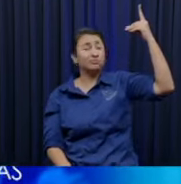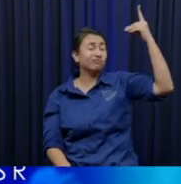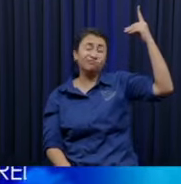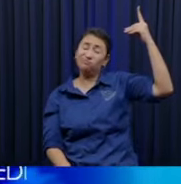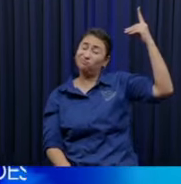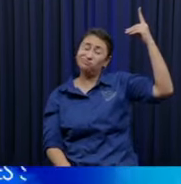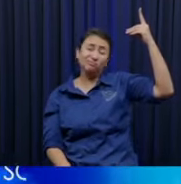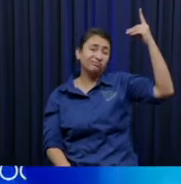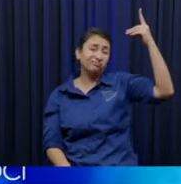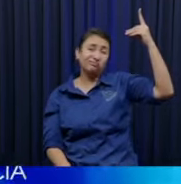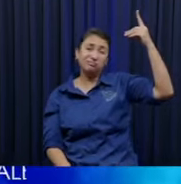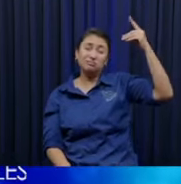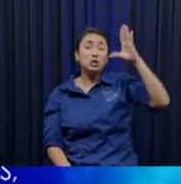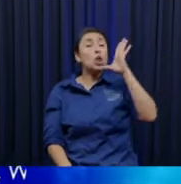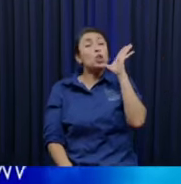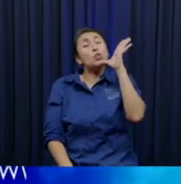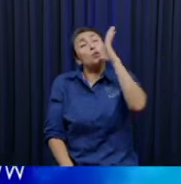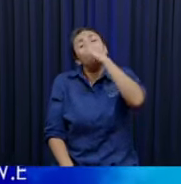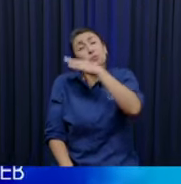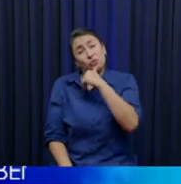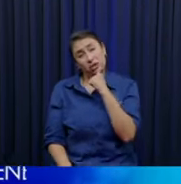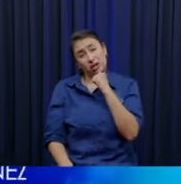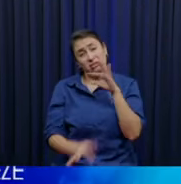sumergido en la gloria halal que transforma.